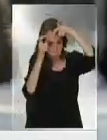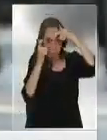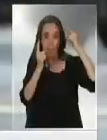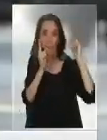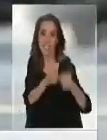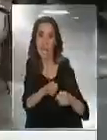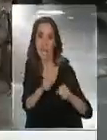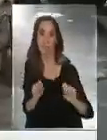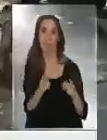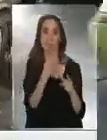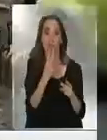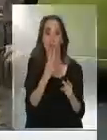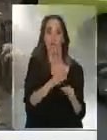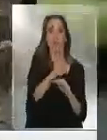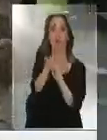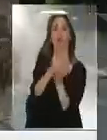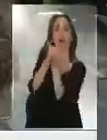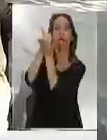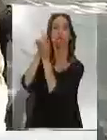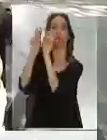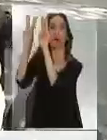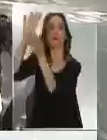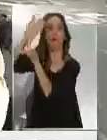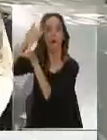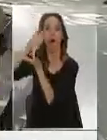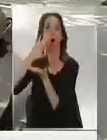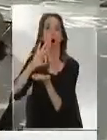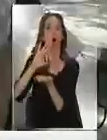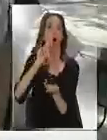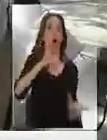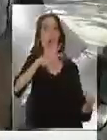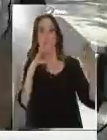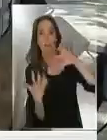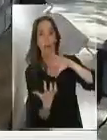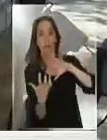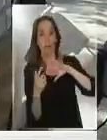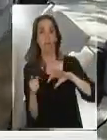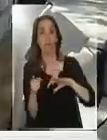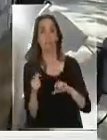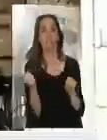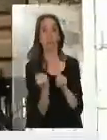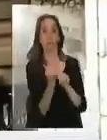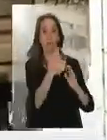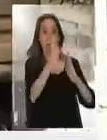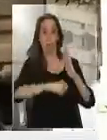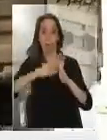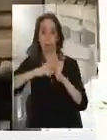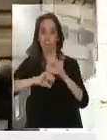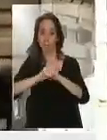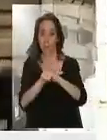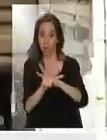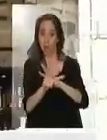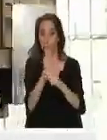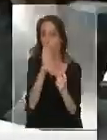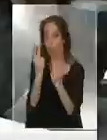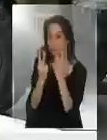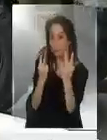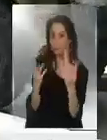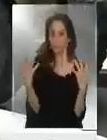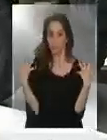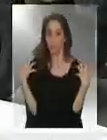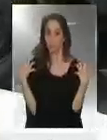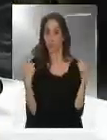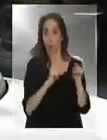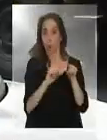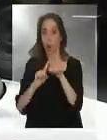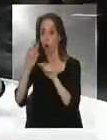bélicos, misiones de paz o estados de catástrofe. Su labor durante la pandemia también ha estado presente en diversas tareas,